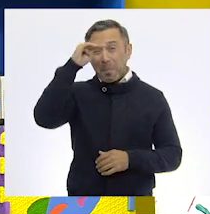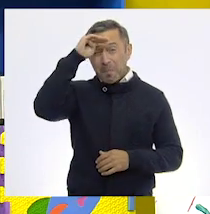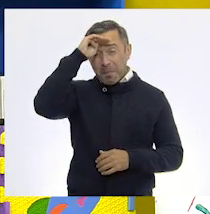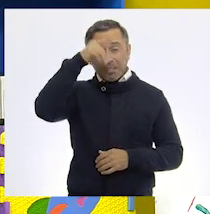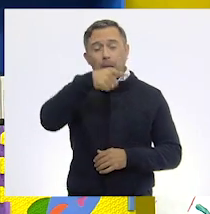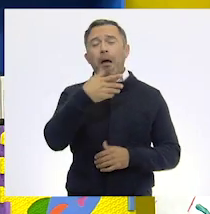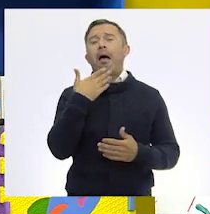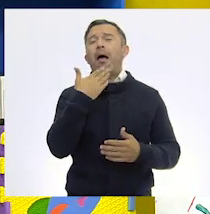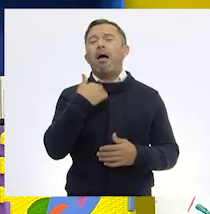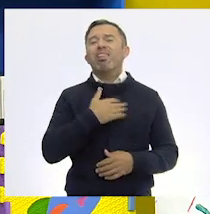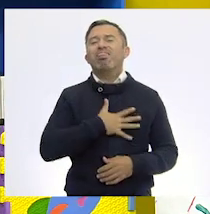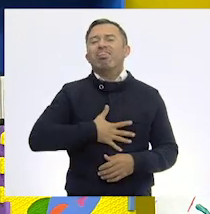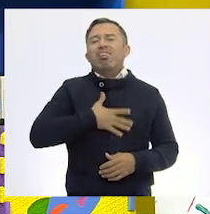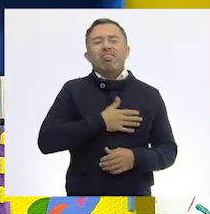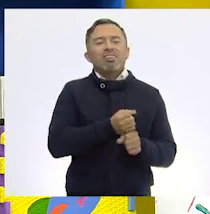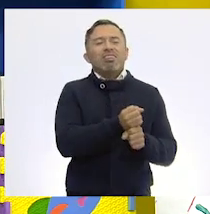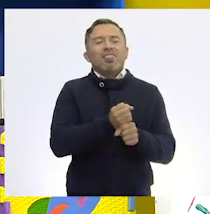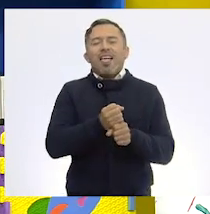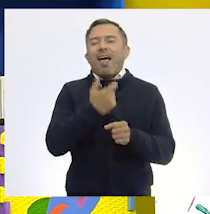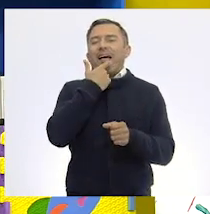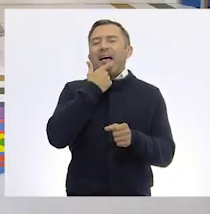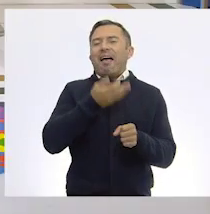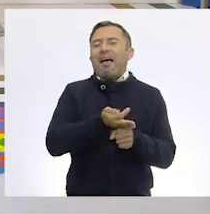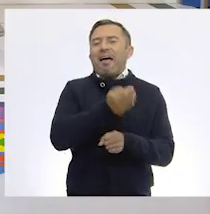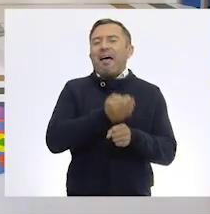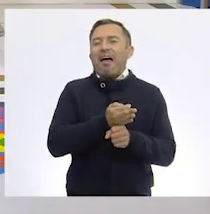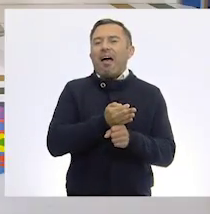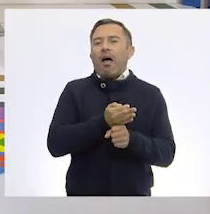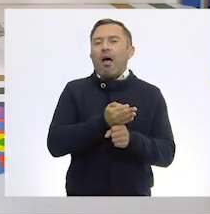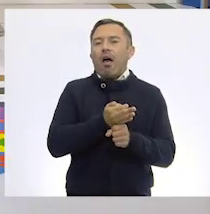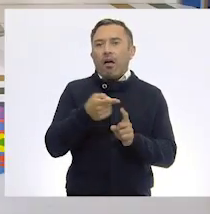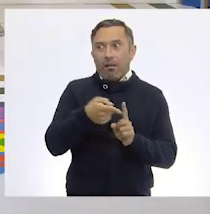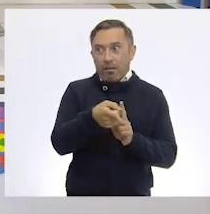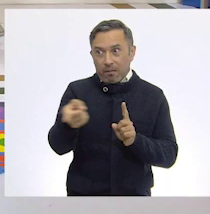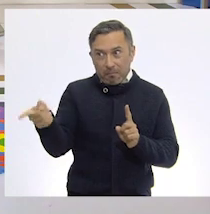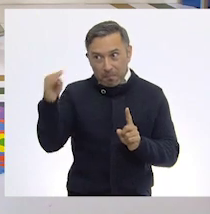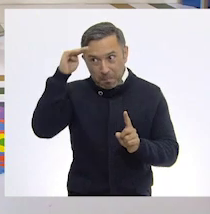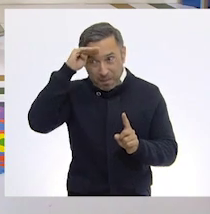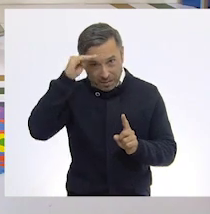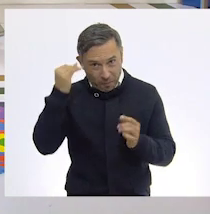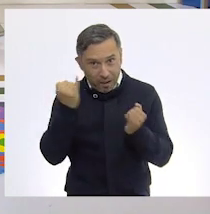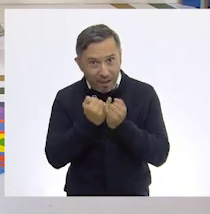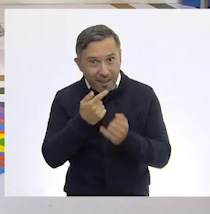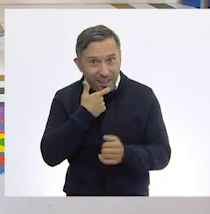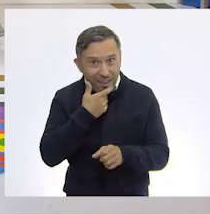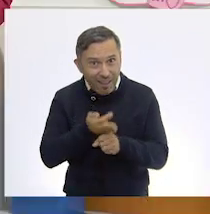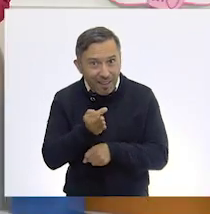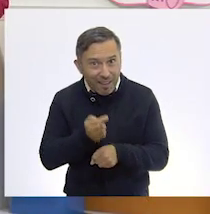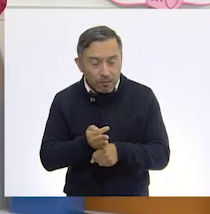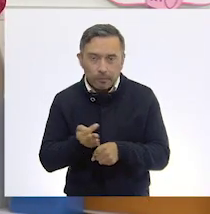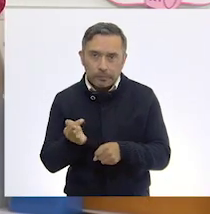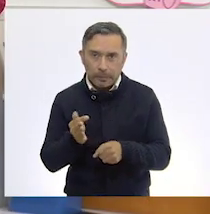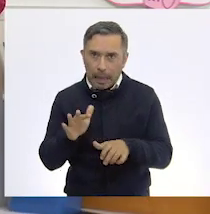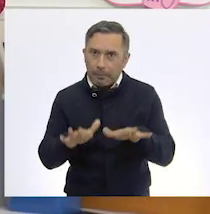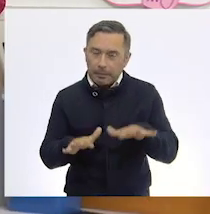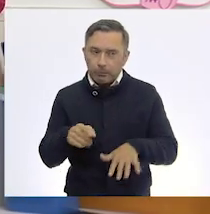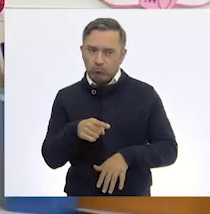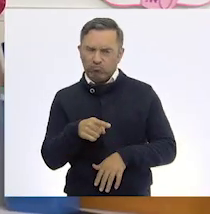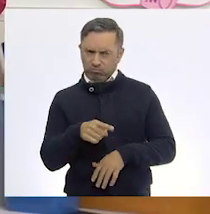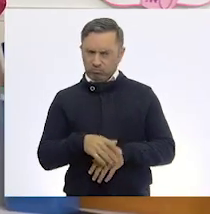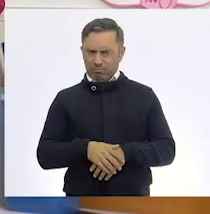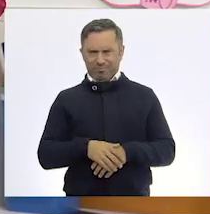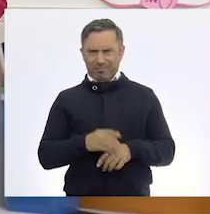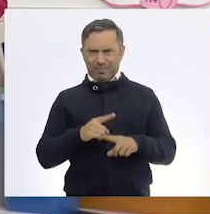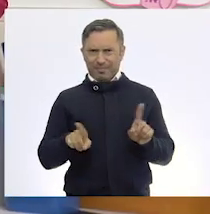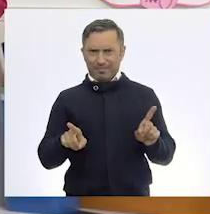gracioso lo es para los demás. Así es, Alexia. Ahora los voy a invitar a que veamos un